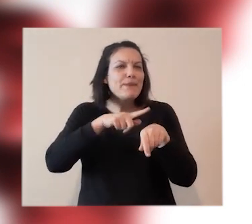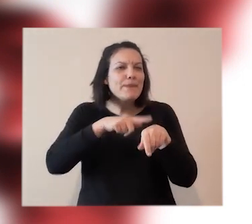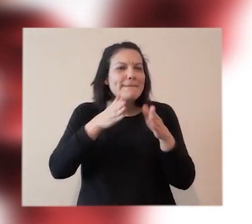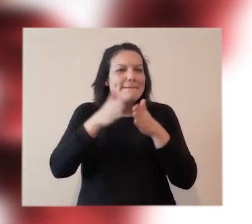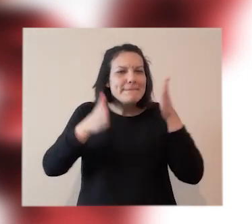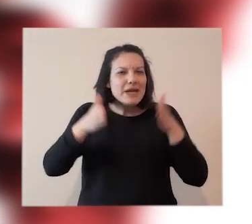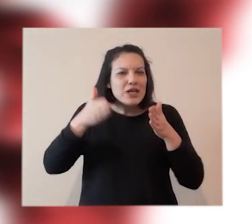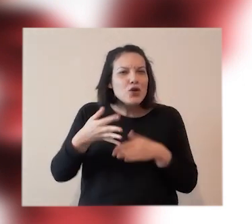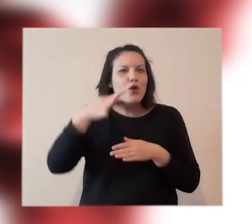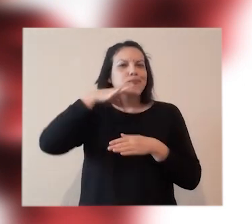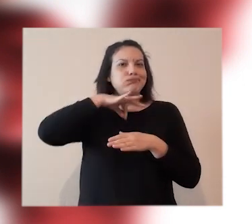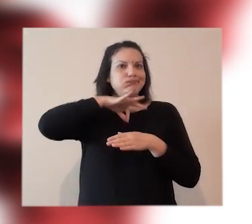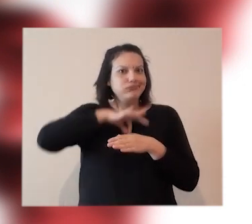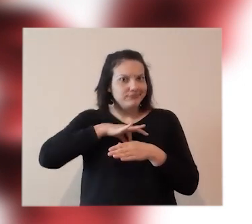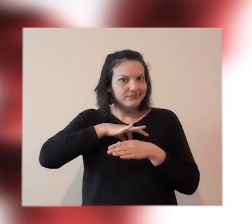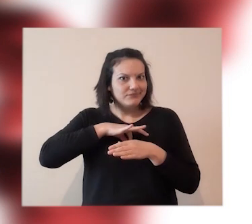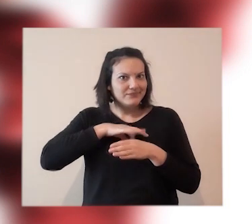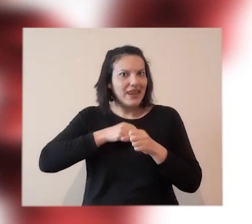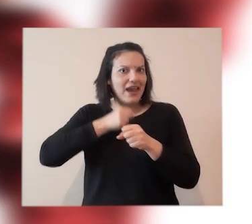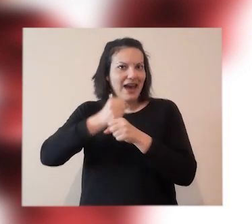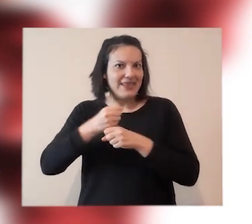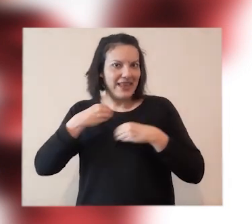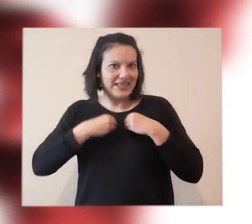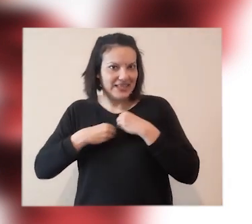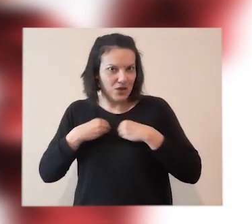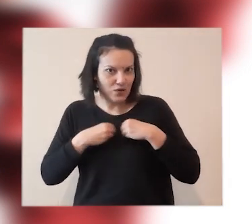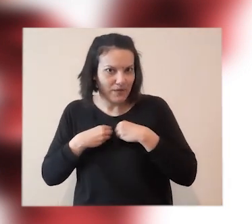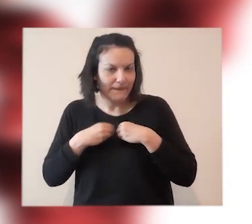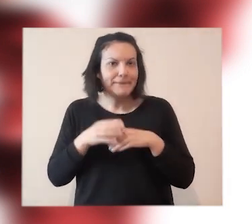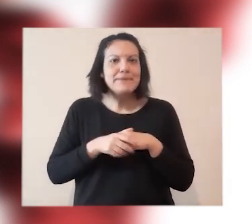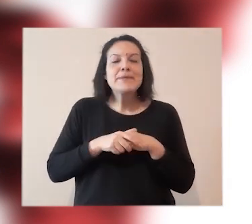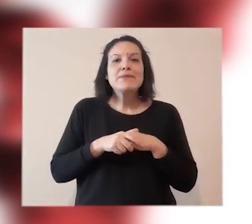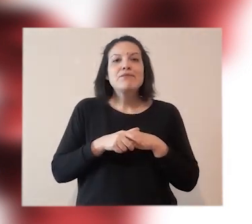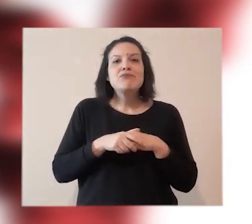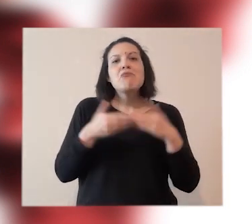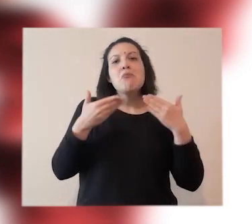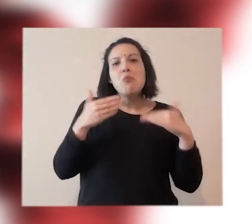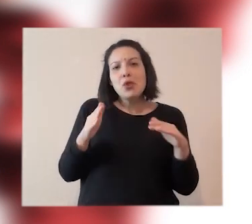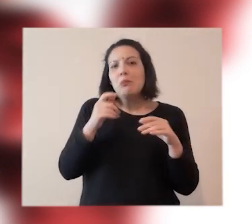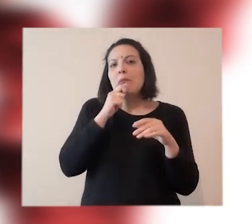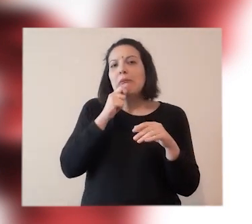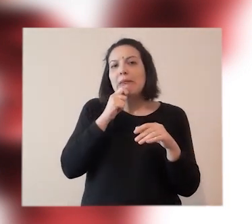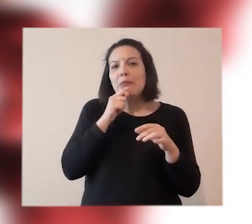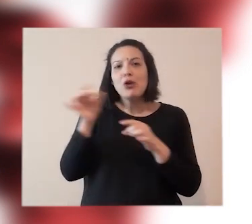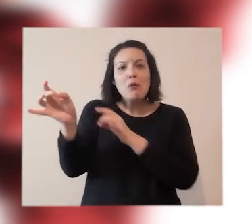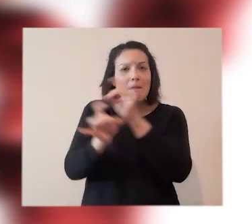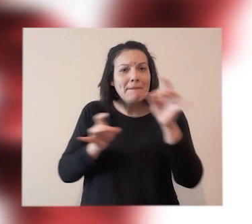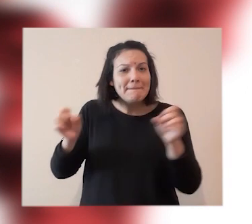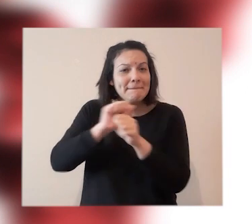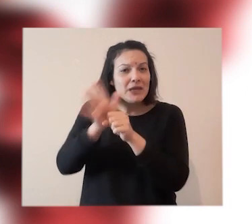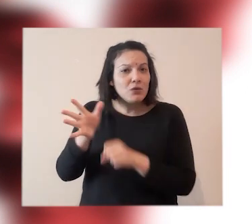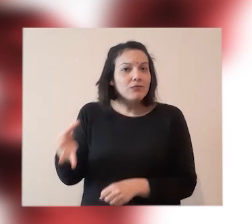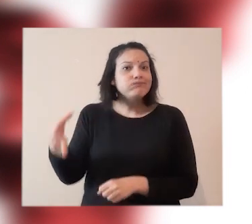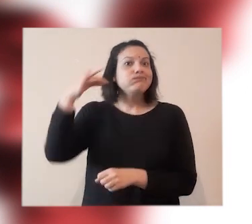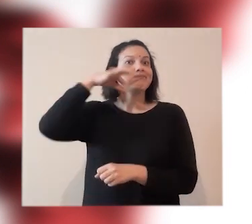Entonces, básicamente, cuando nosotros podemos potencialmente estar expuestos o tomamos exposición con el